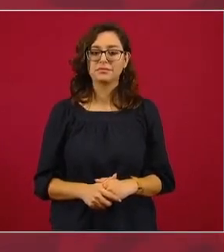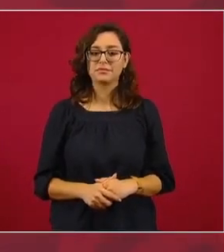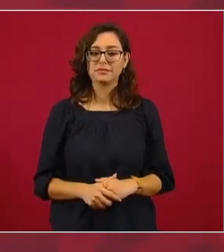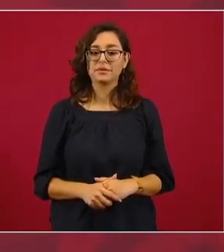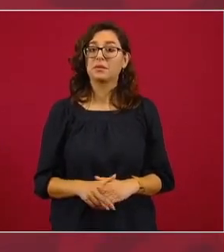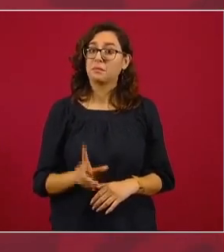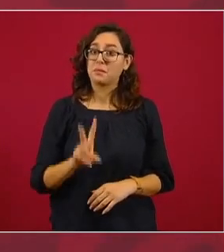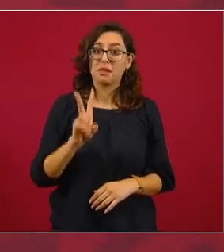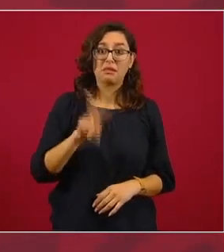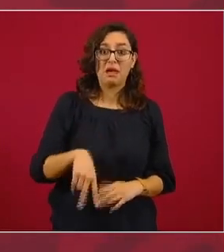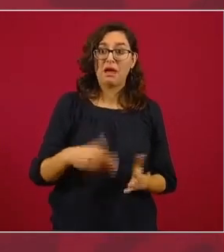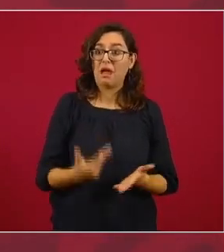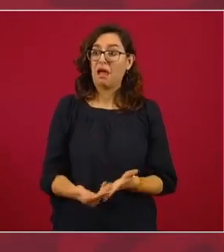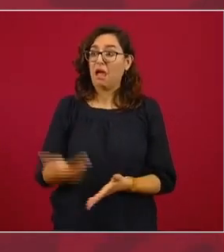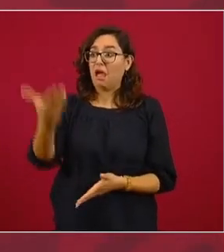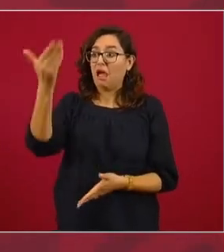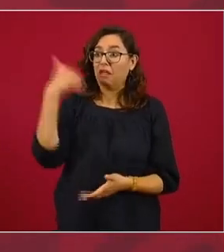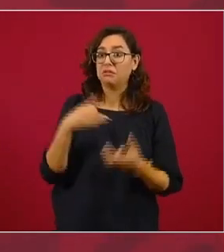el sometimiento